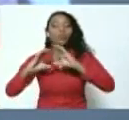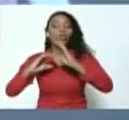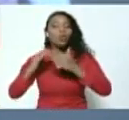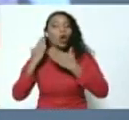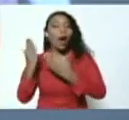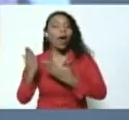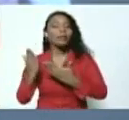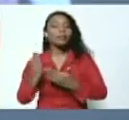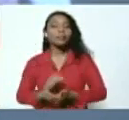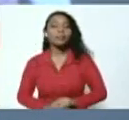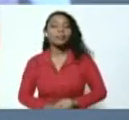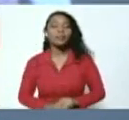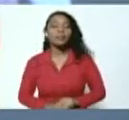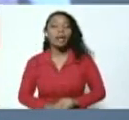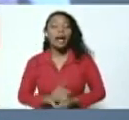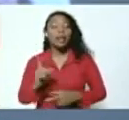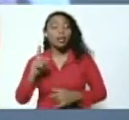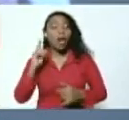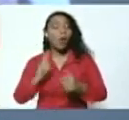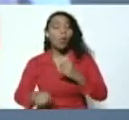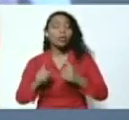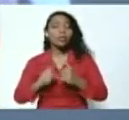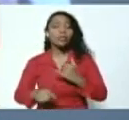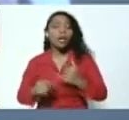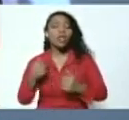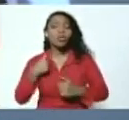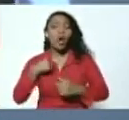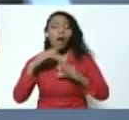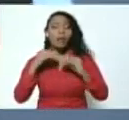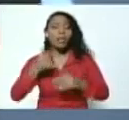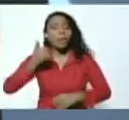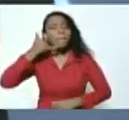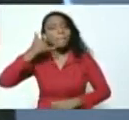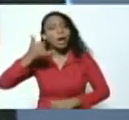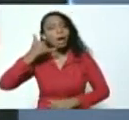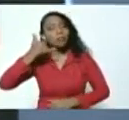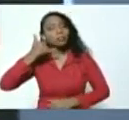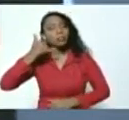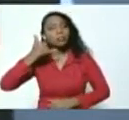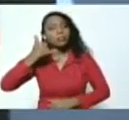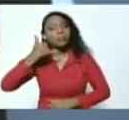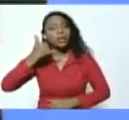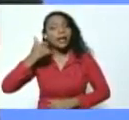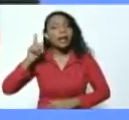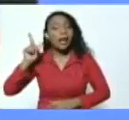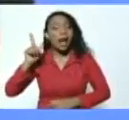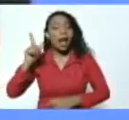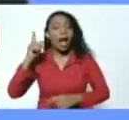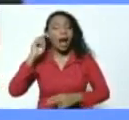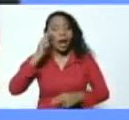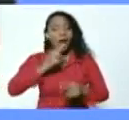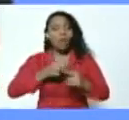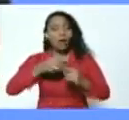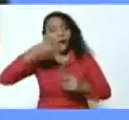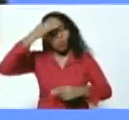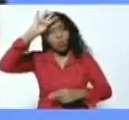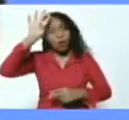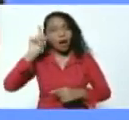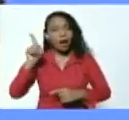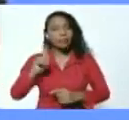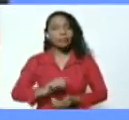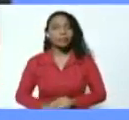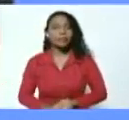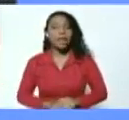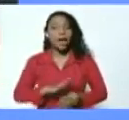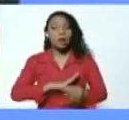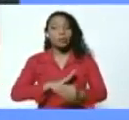y entonces fue la última vez que hablamos por teléfono, yo estaba en La Habana, todavía por supuesto, y